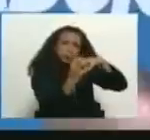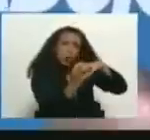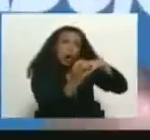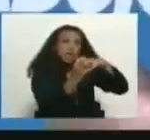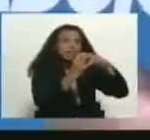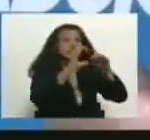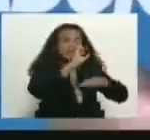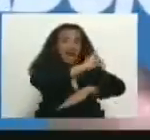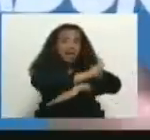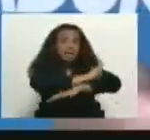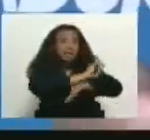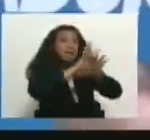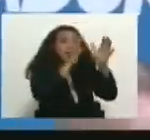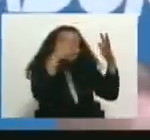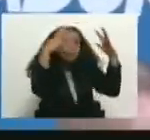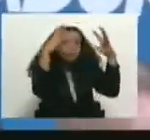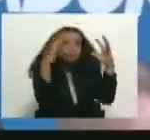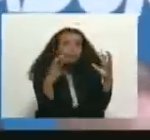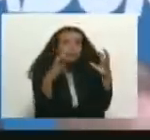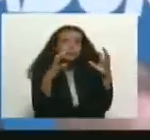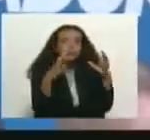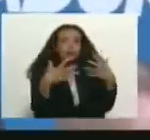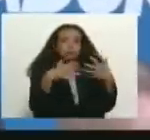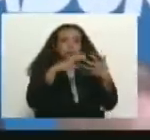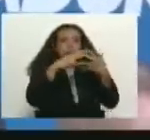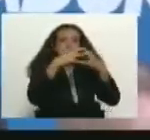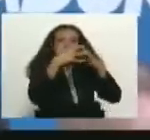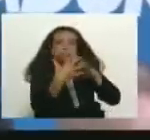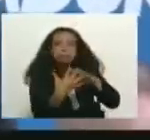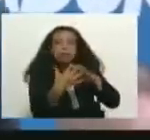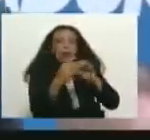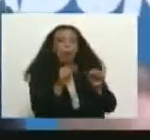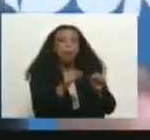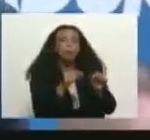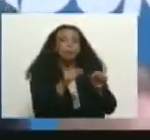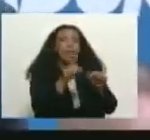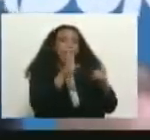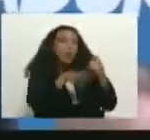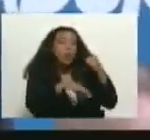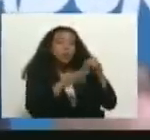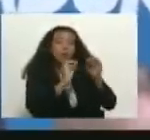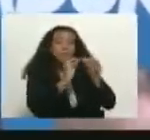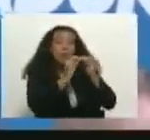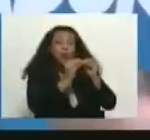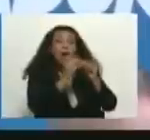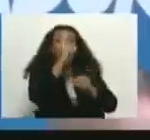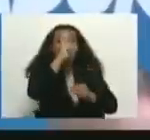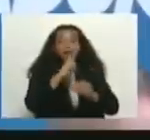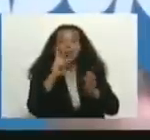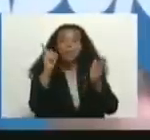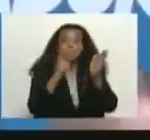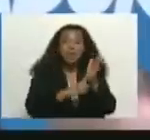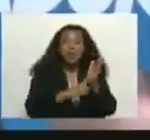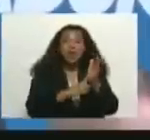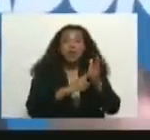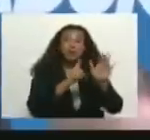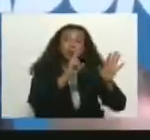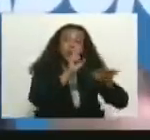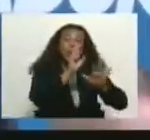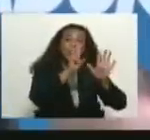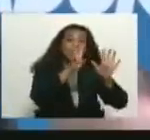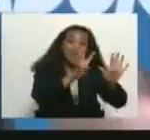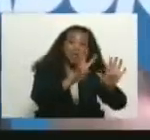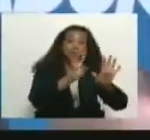estaba sumamente deteriorado. Y la última intervención fue en el año 1969,